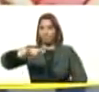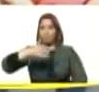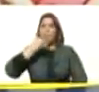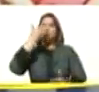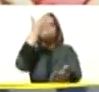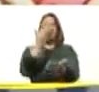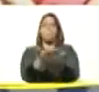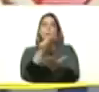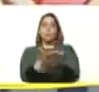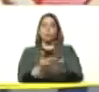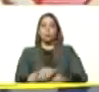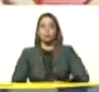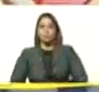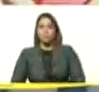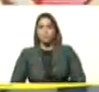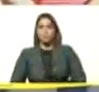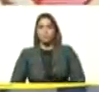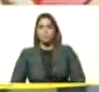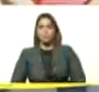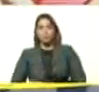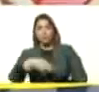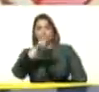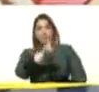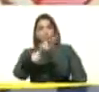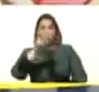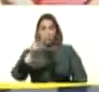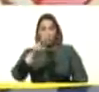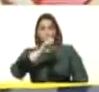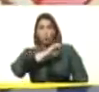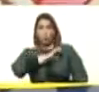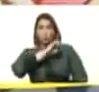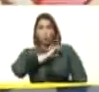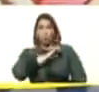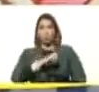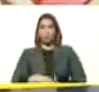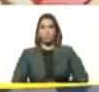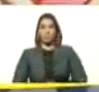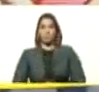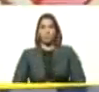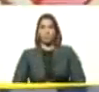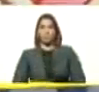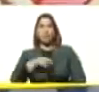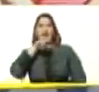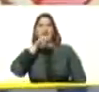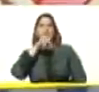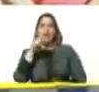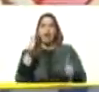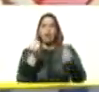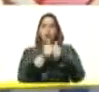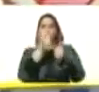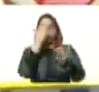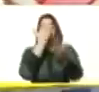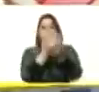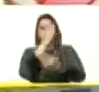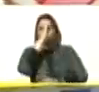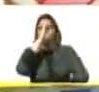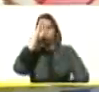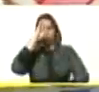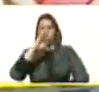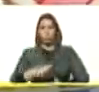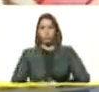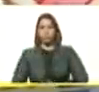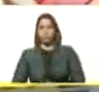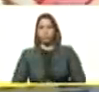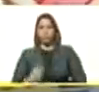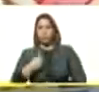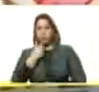propuso el 22 de enero hablar con Diosdado Cabello, yo